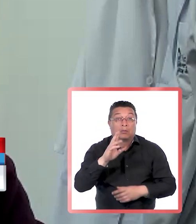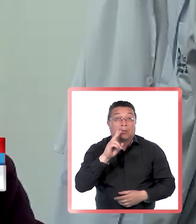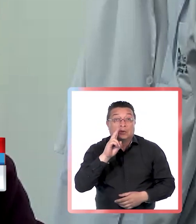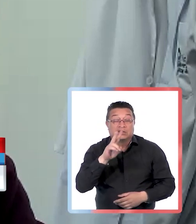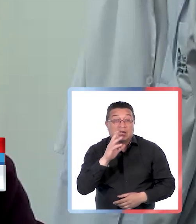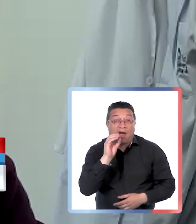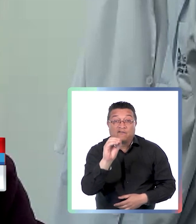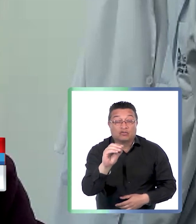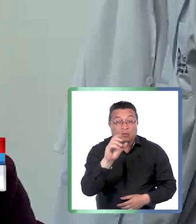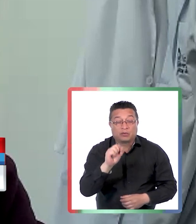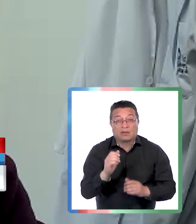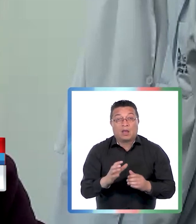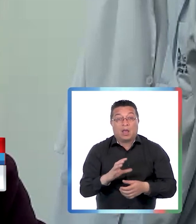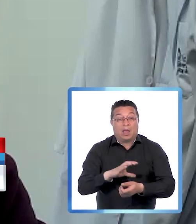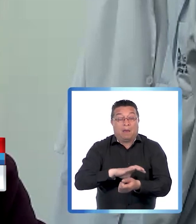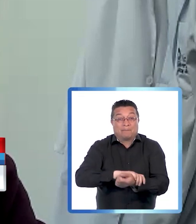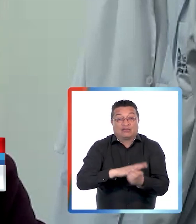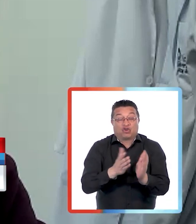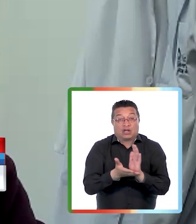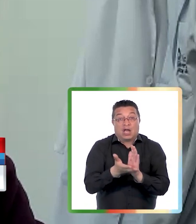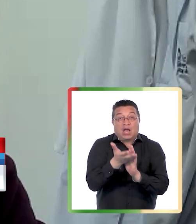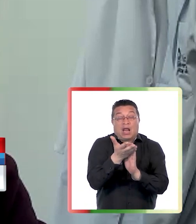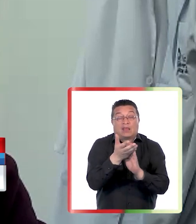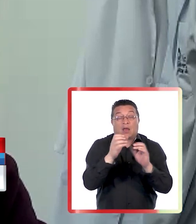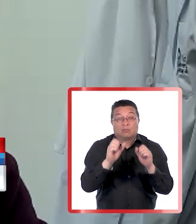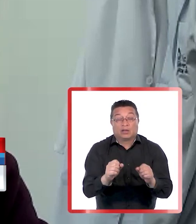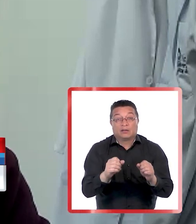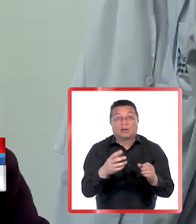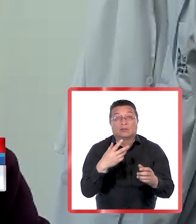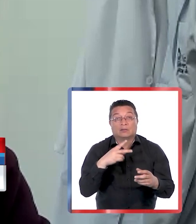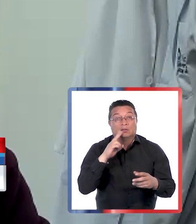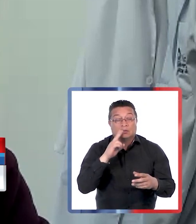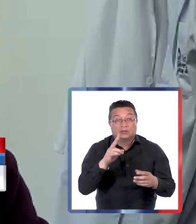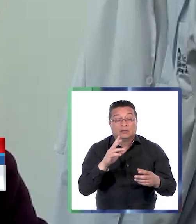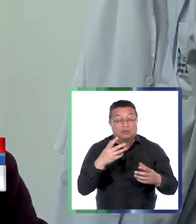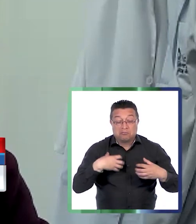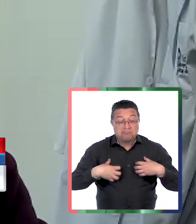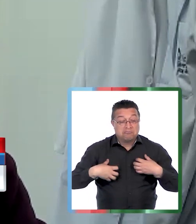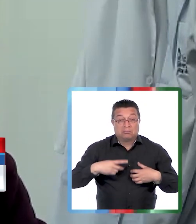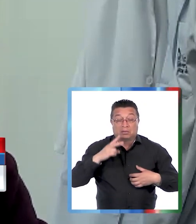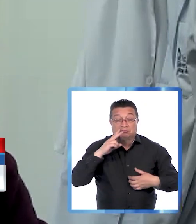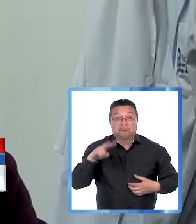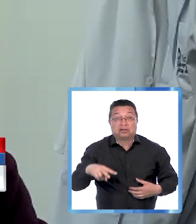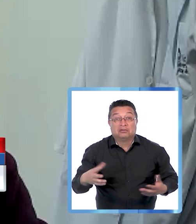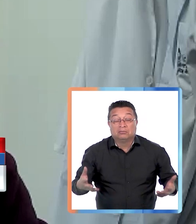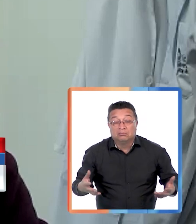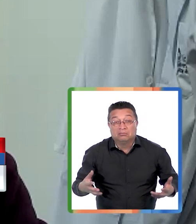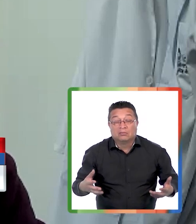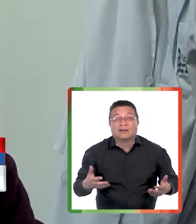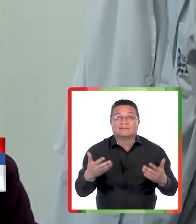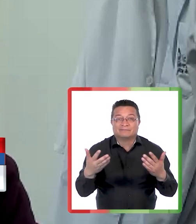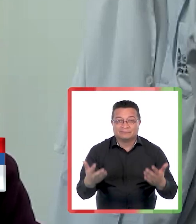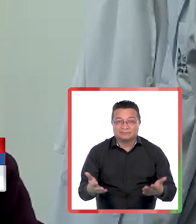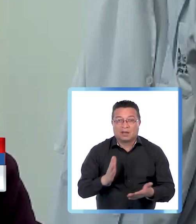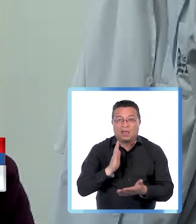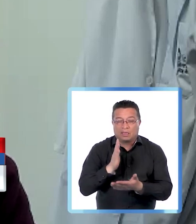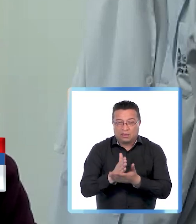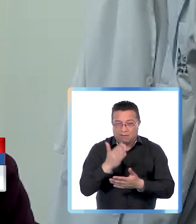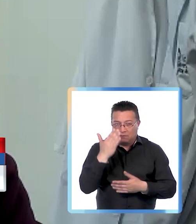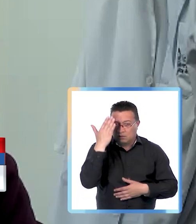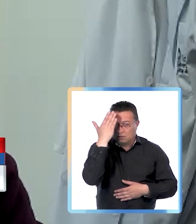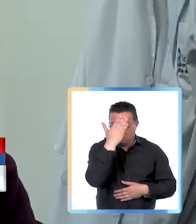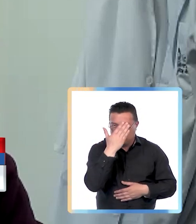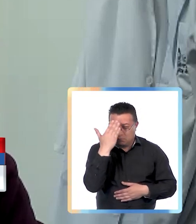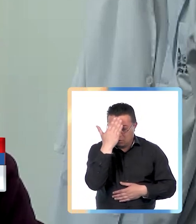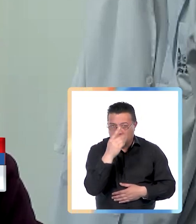se puede pasar con la presión alta muchísimos años sin tener ninguna molestia. ¿Okay? Entonces, tenemos